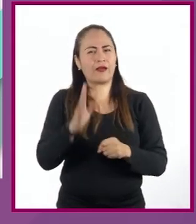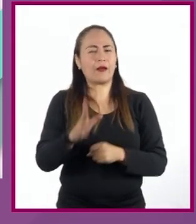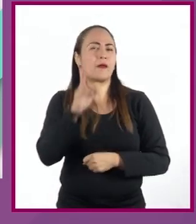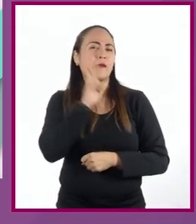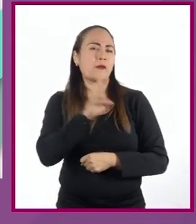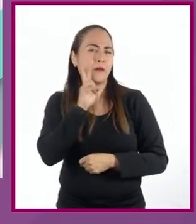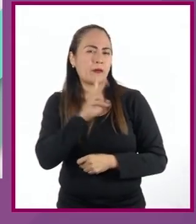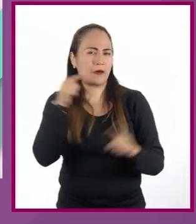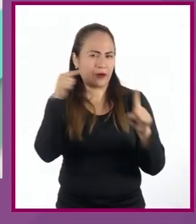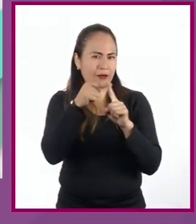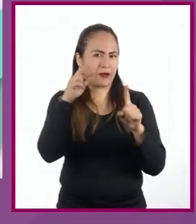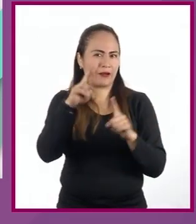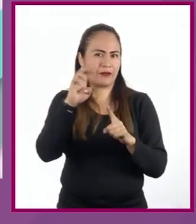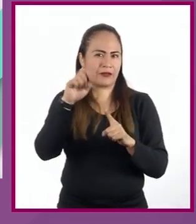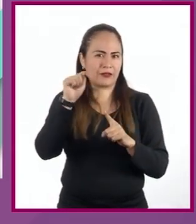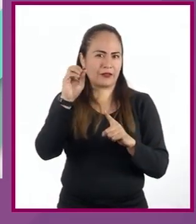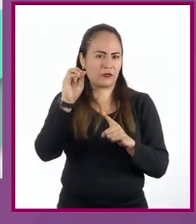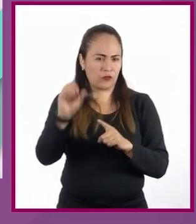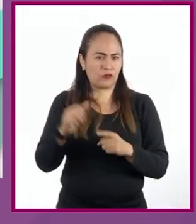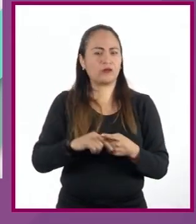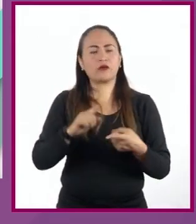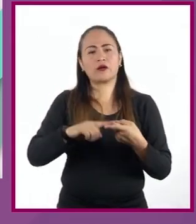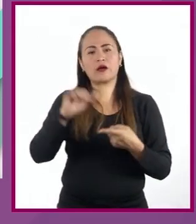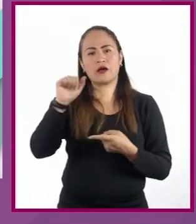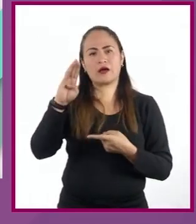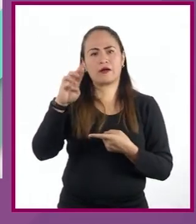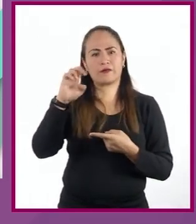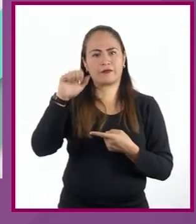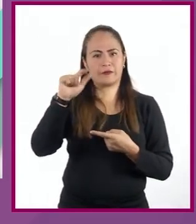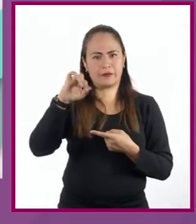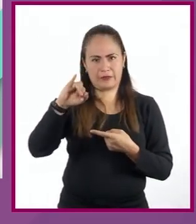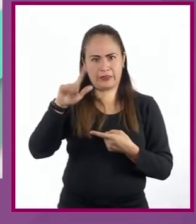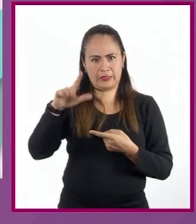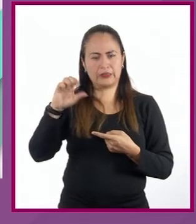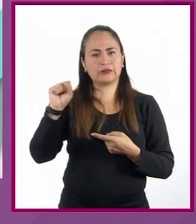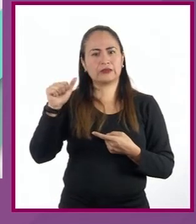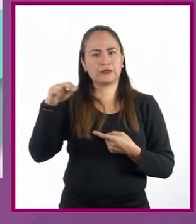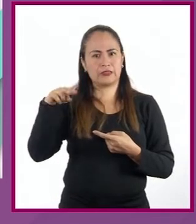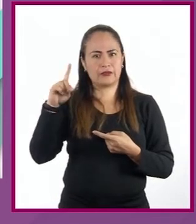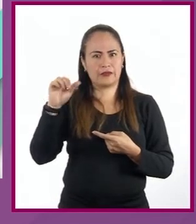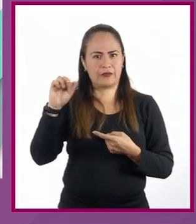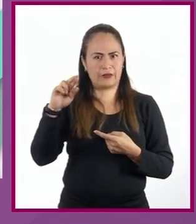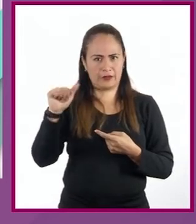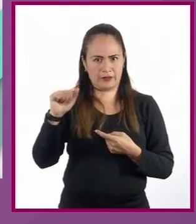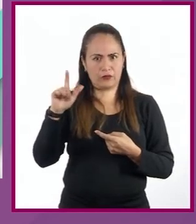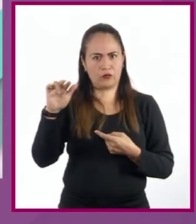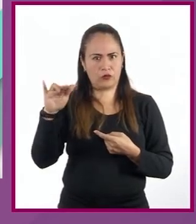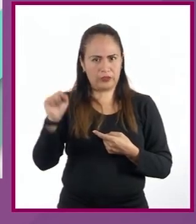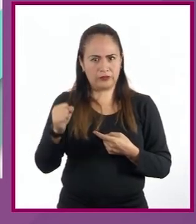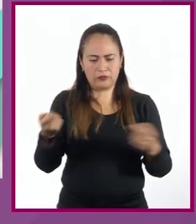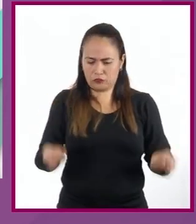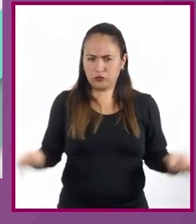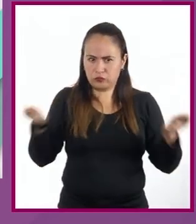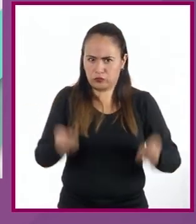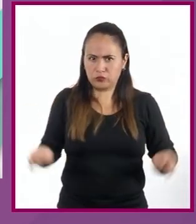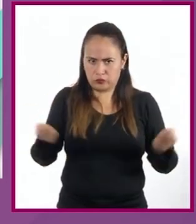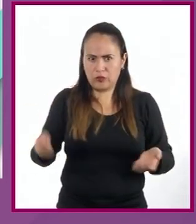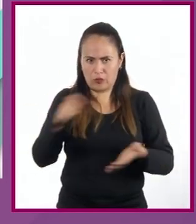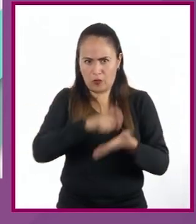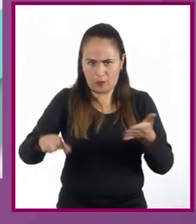siguiente reto. Abril, Sandra y Luis compraron cuerda para saltar. Abril compró una cuerda que